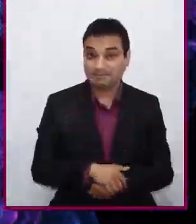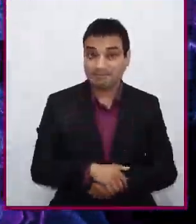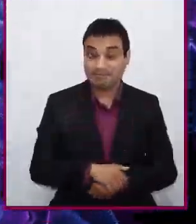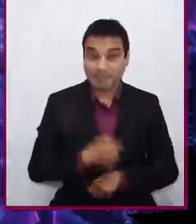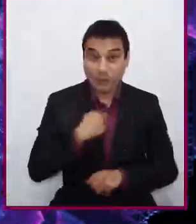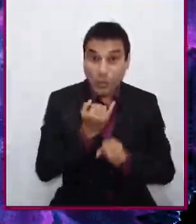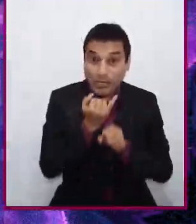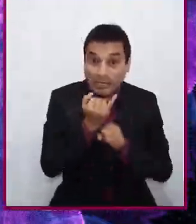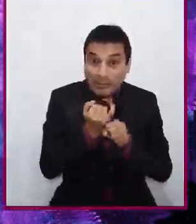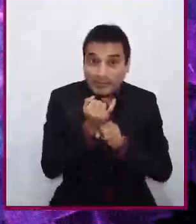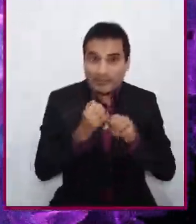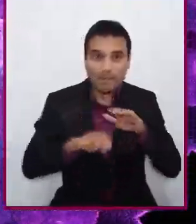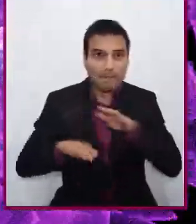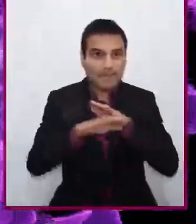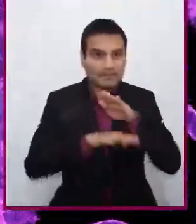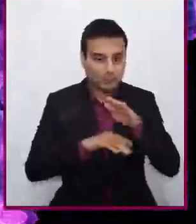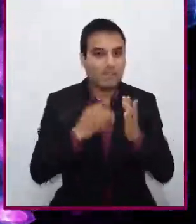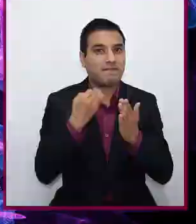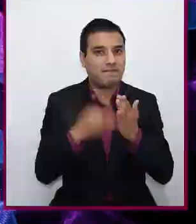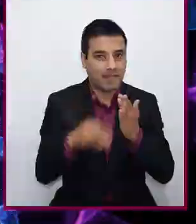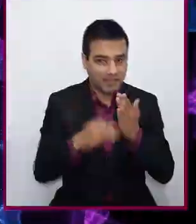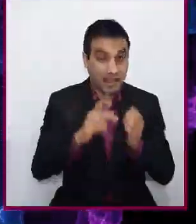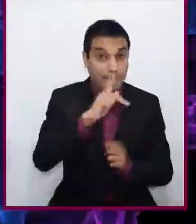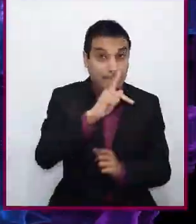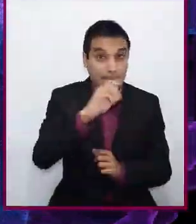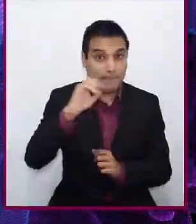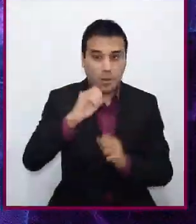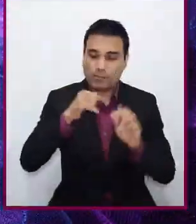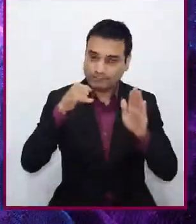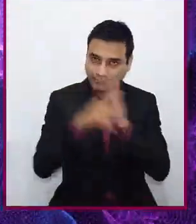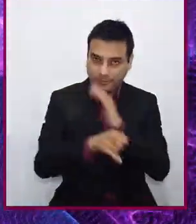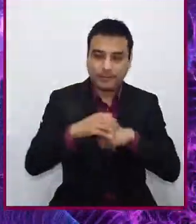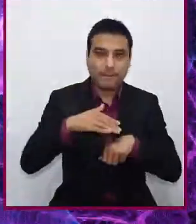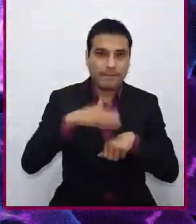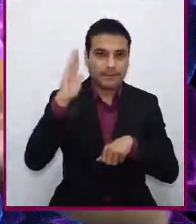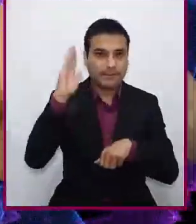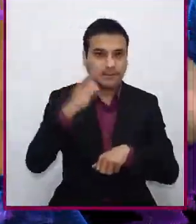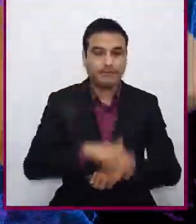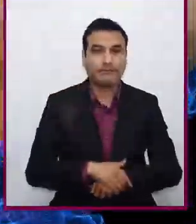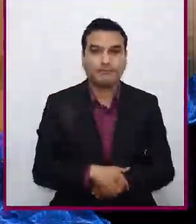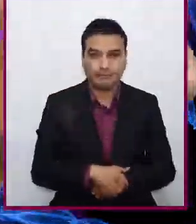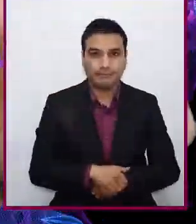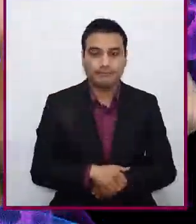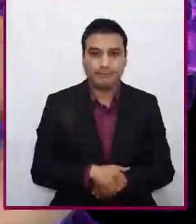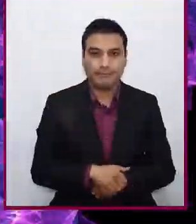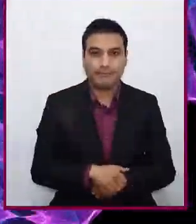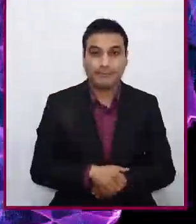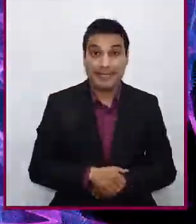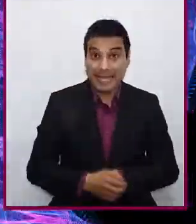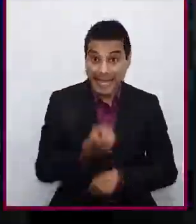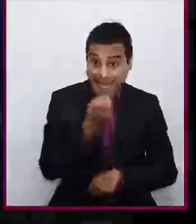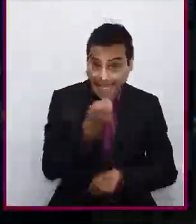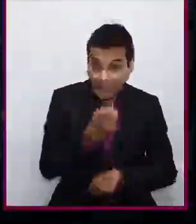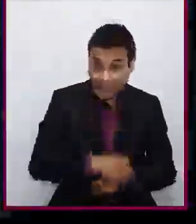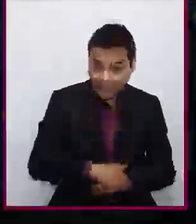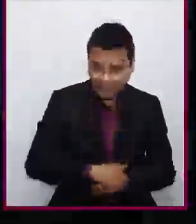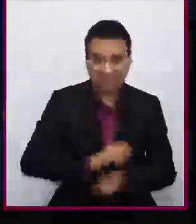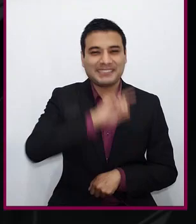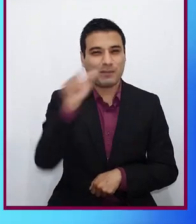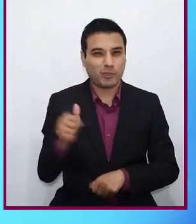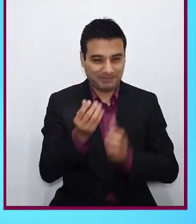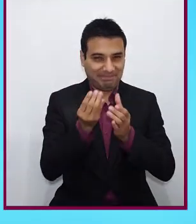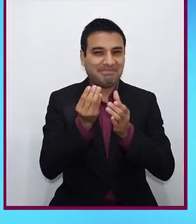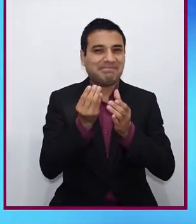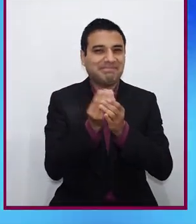paradigmas y lenguajes de programación pero eso lo veremos en las próximas prácticas 20.62 adiós